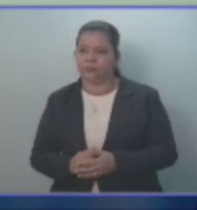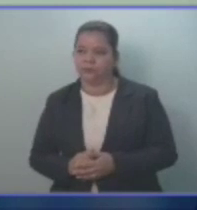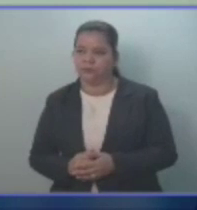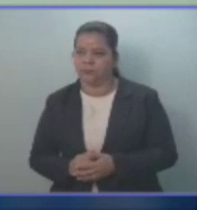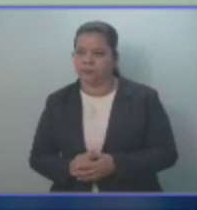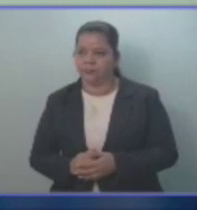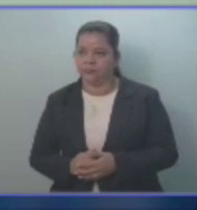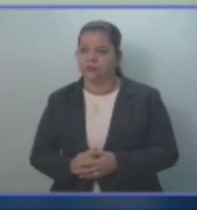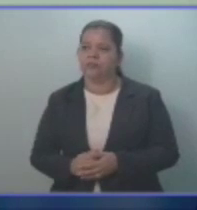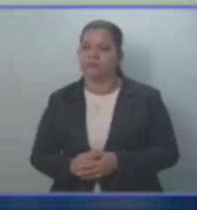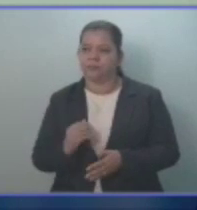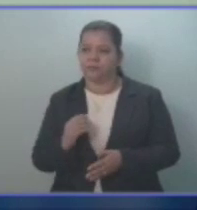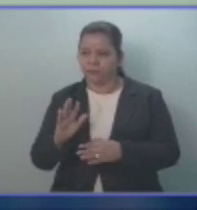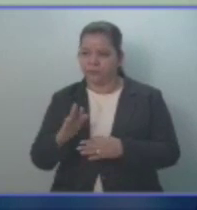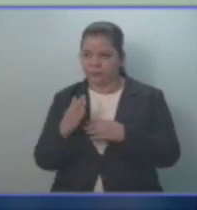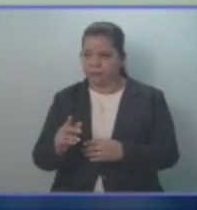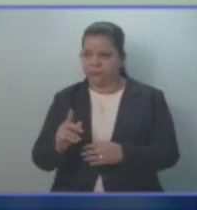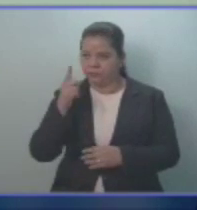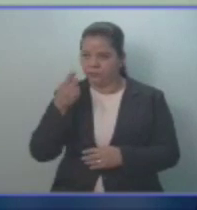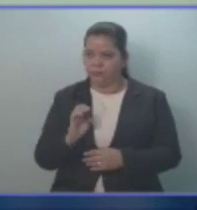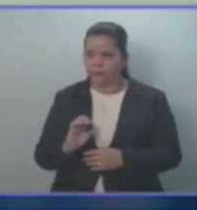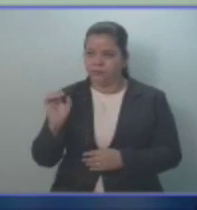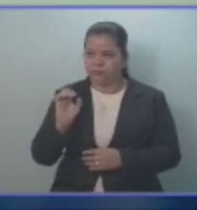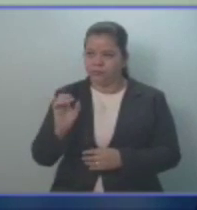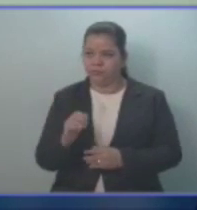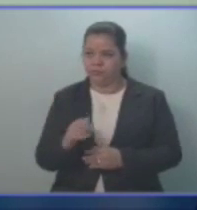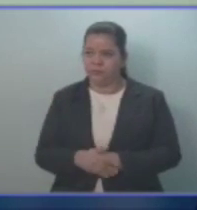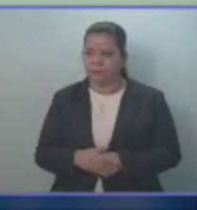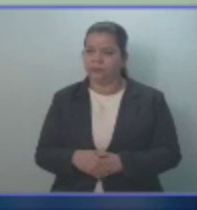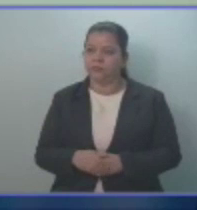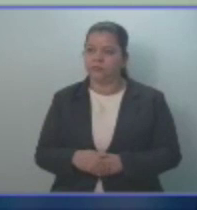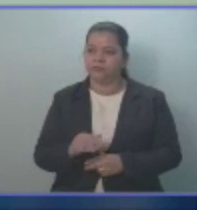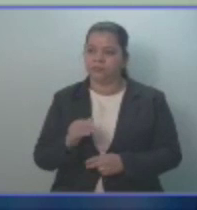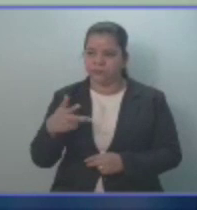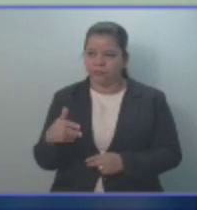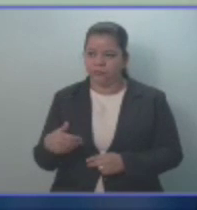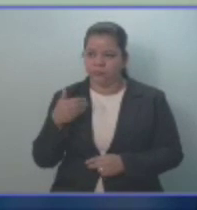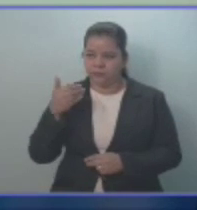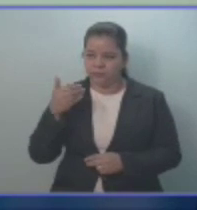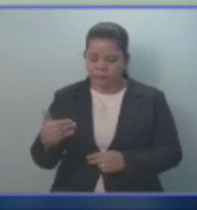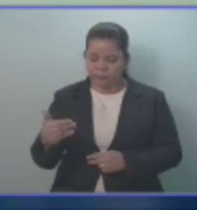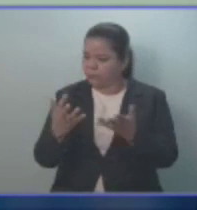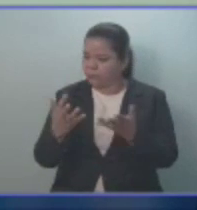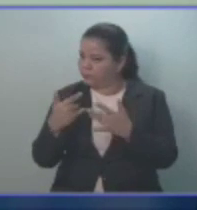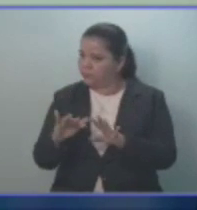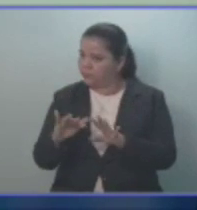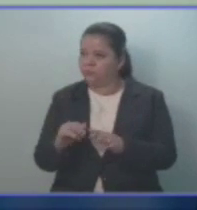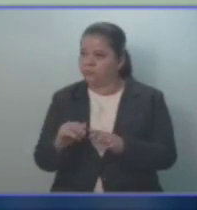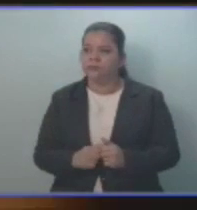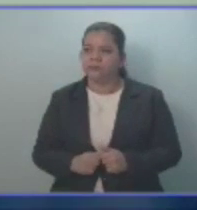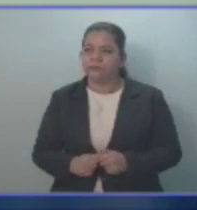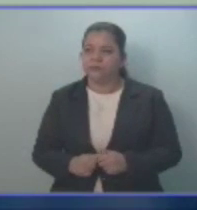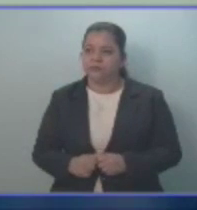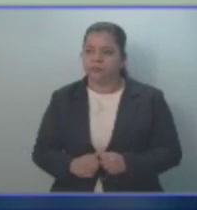el o después del 1 de enero del tercer año procedente de la